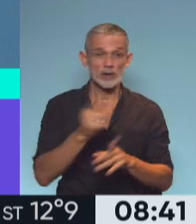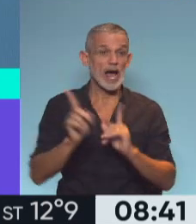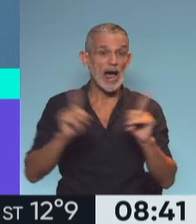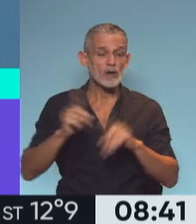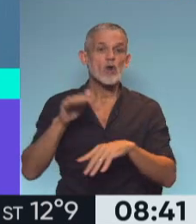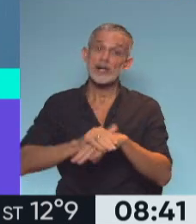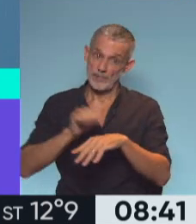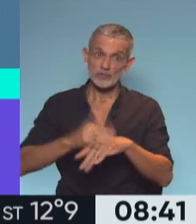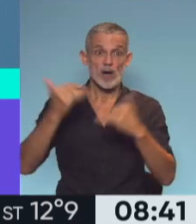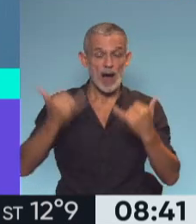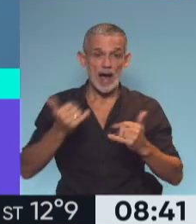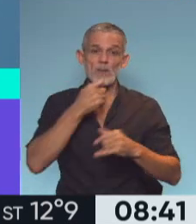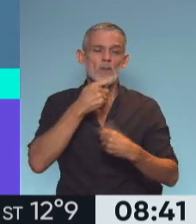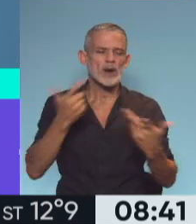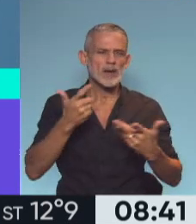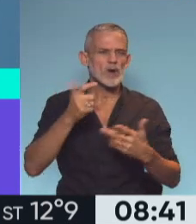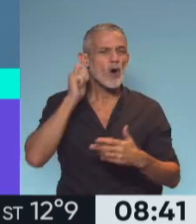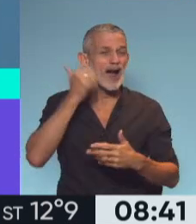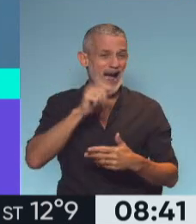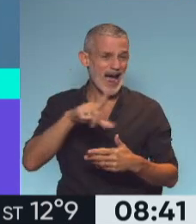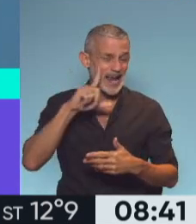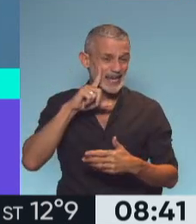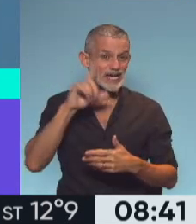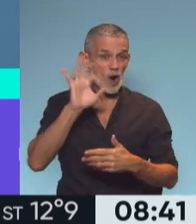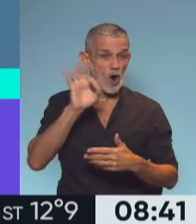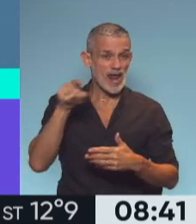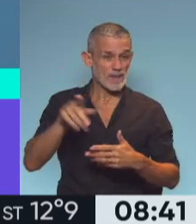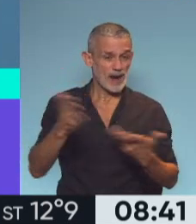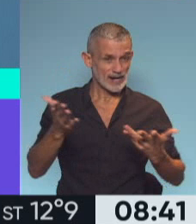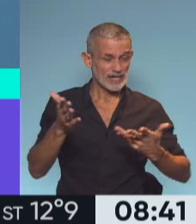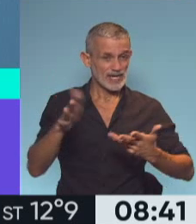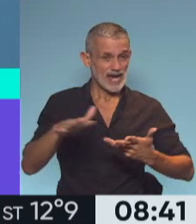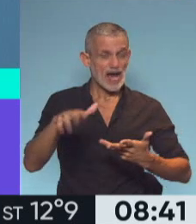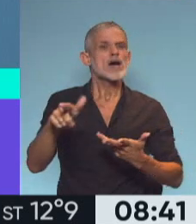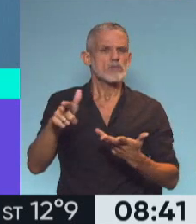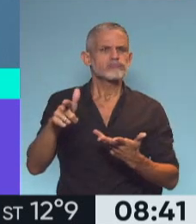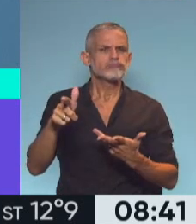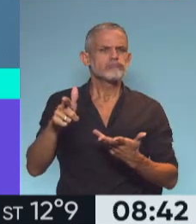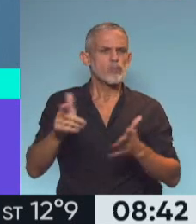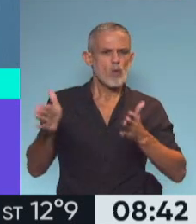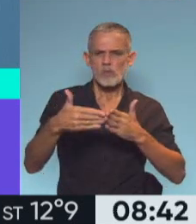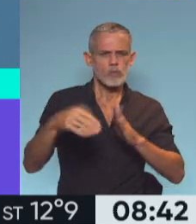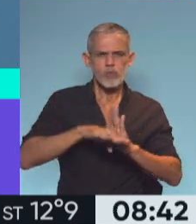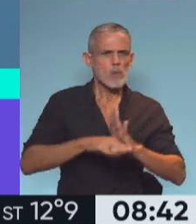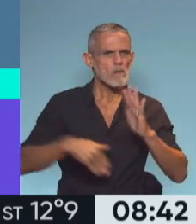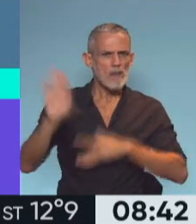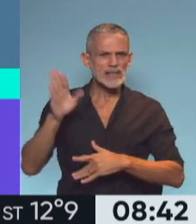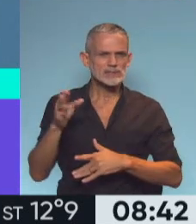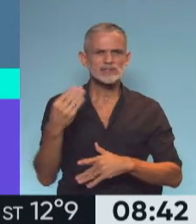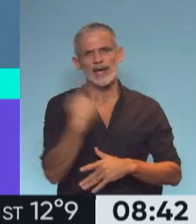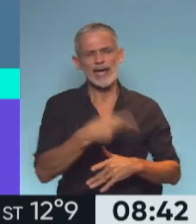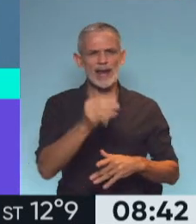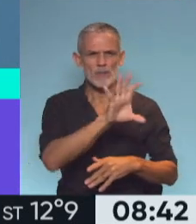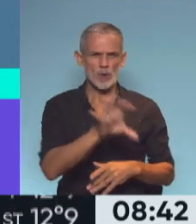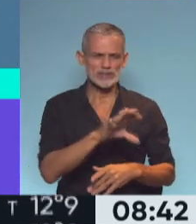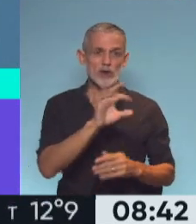tienen responsabilidad de gestión, el caso de Ezequiel Gali, por ejemplo, en Olavarría, toman medidas restrictivas, aún más restrictivas que las que toma la provincia y